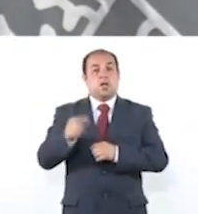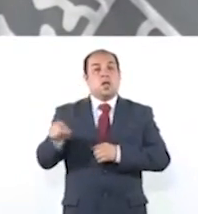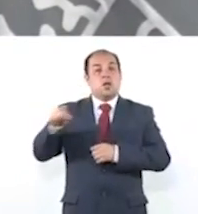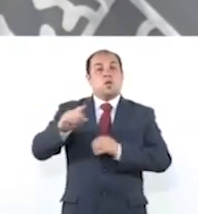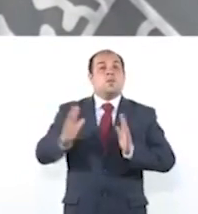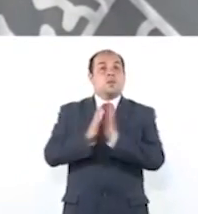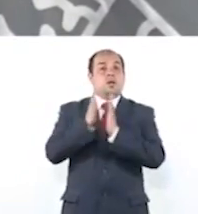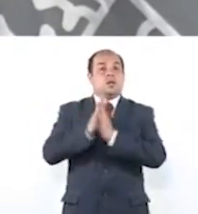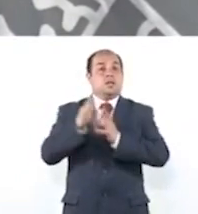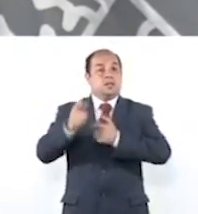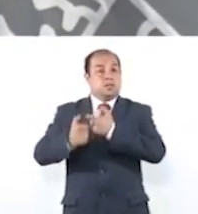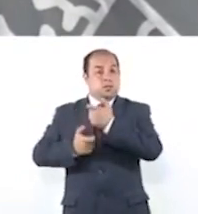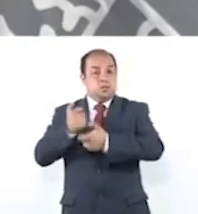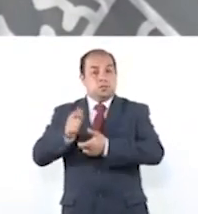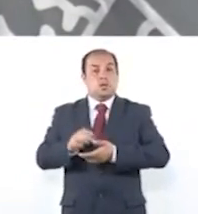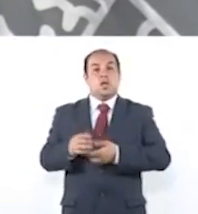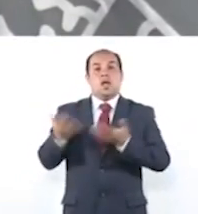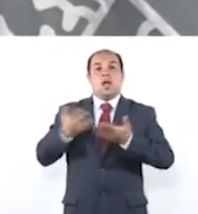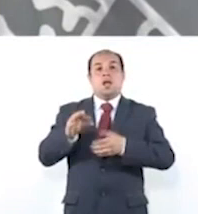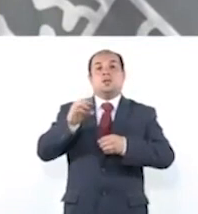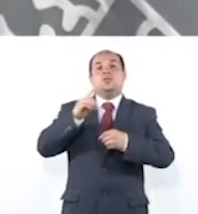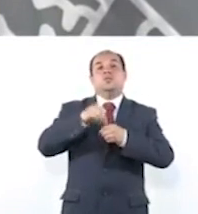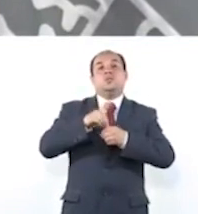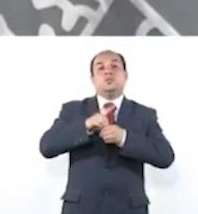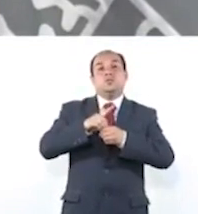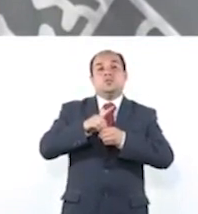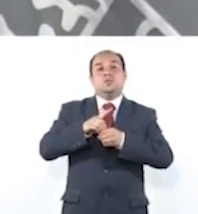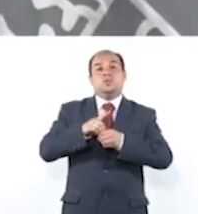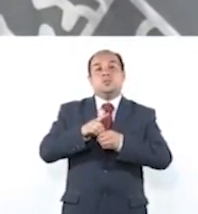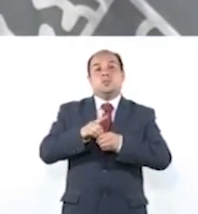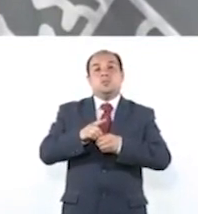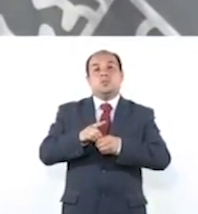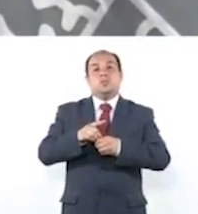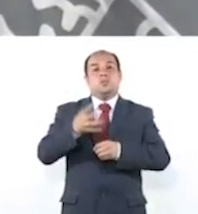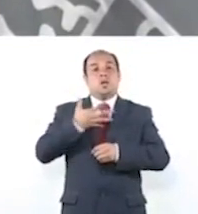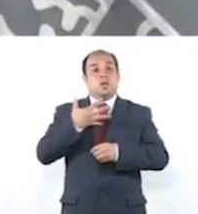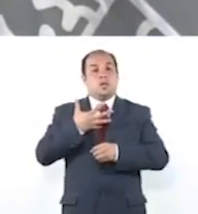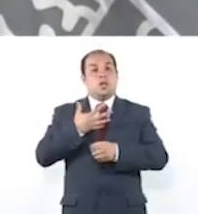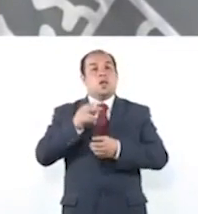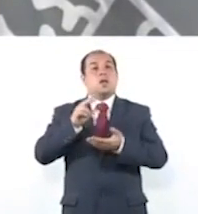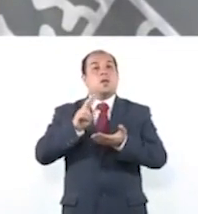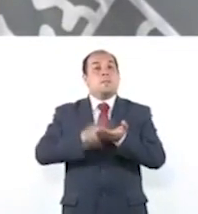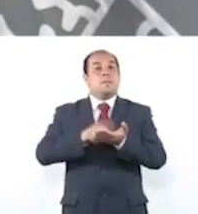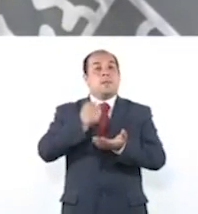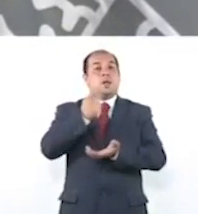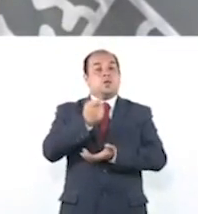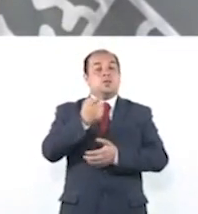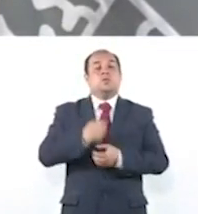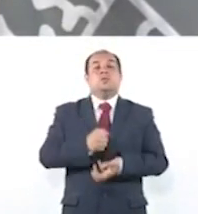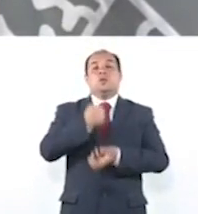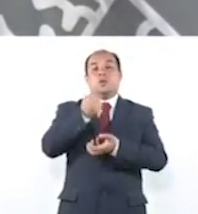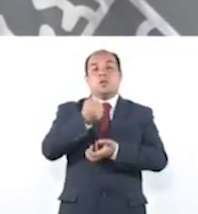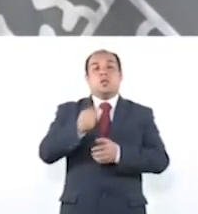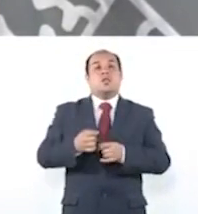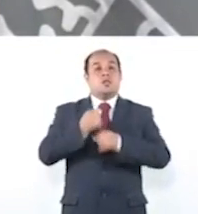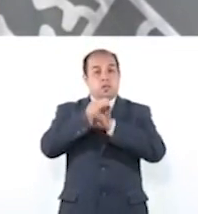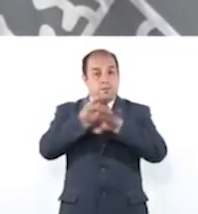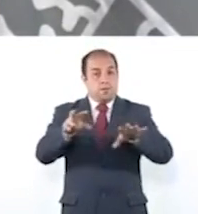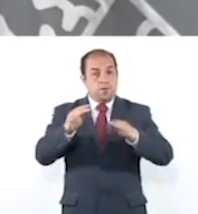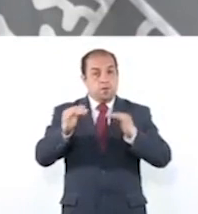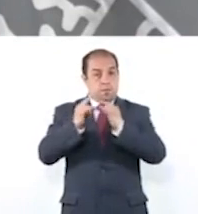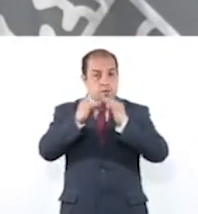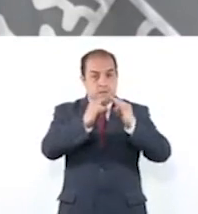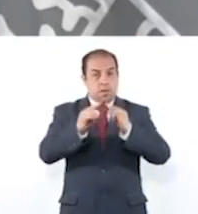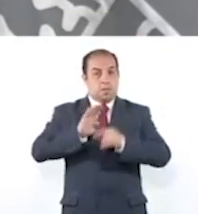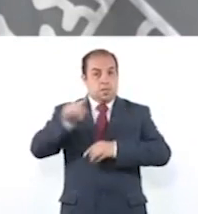involucren económicamente y hagan aportaciones para mantener el costo de una campaña como esta. Y activamente